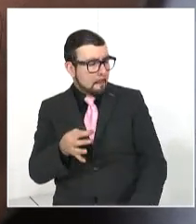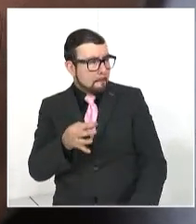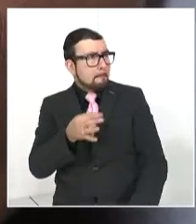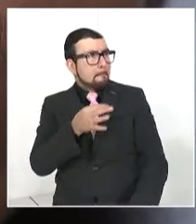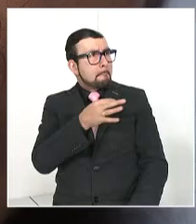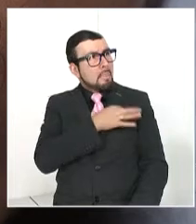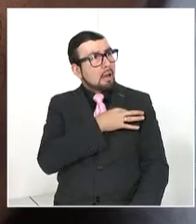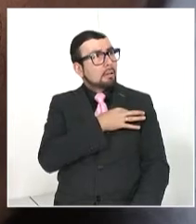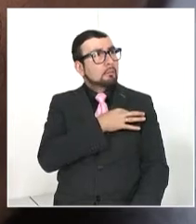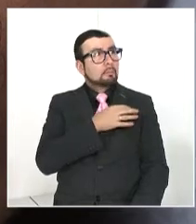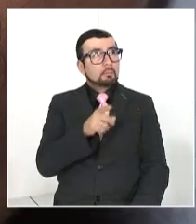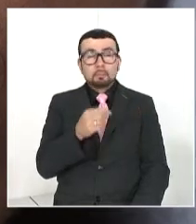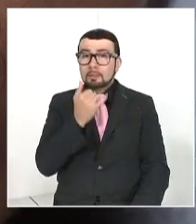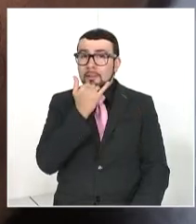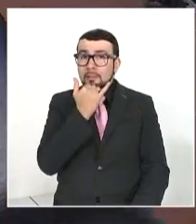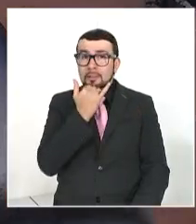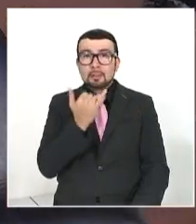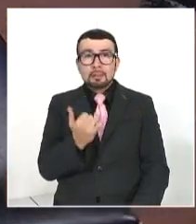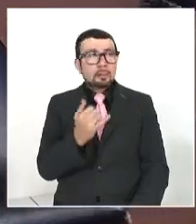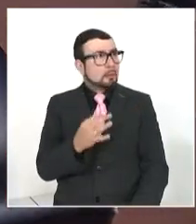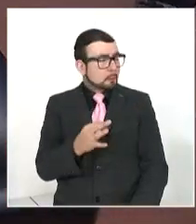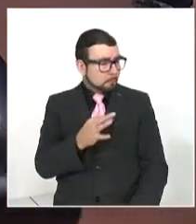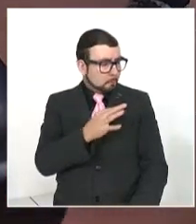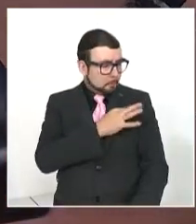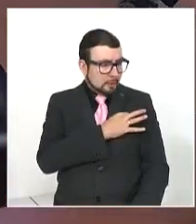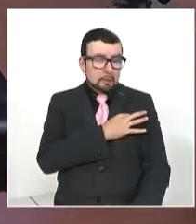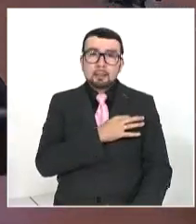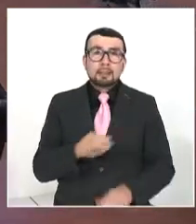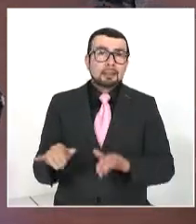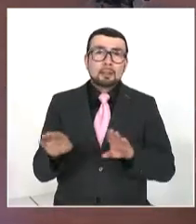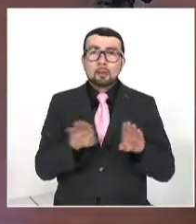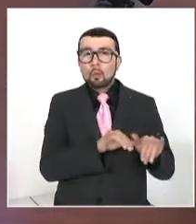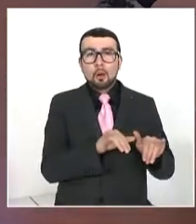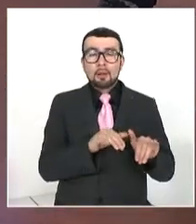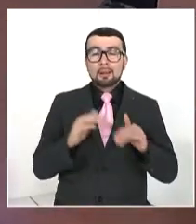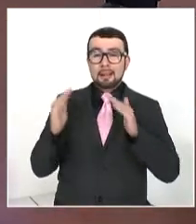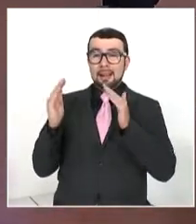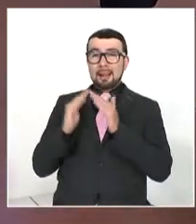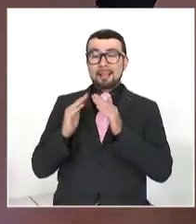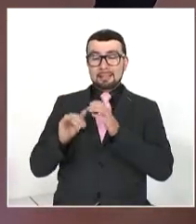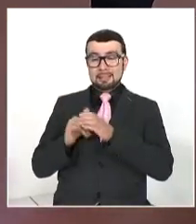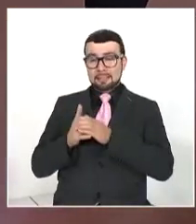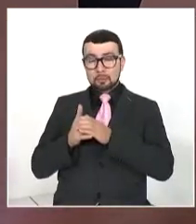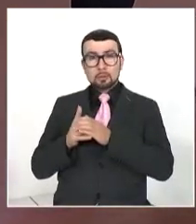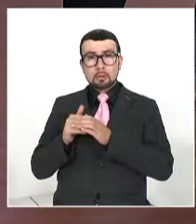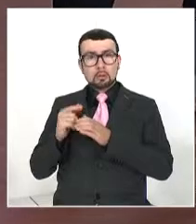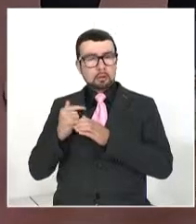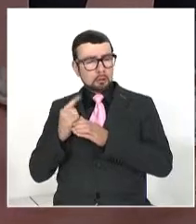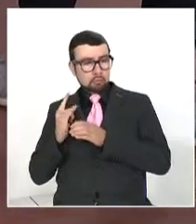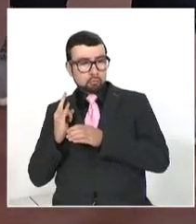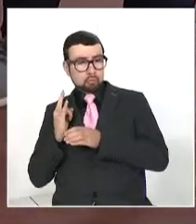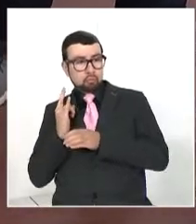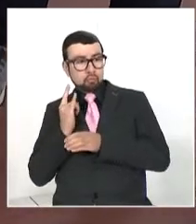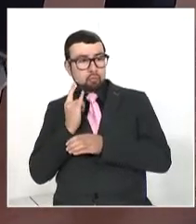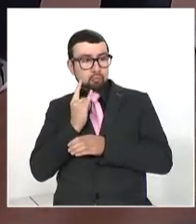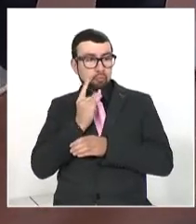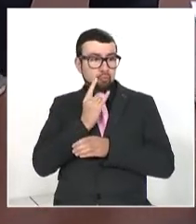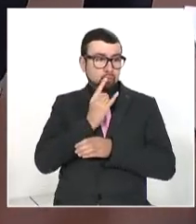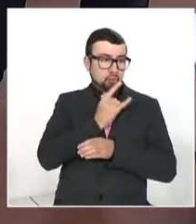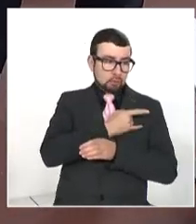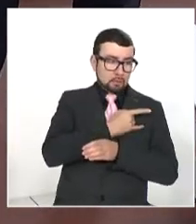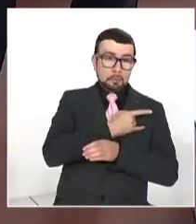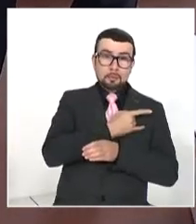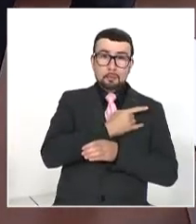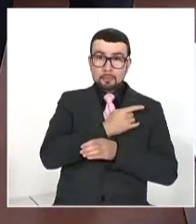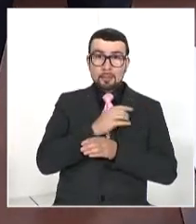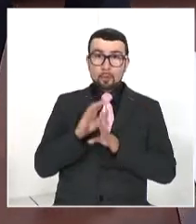introducirla tocamos, digamos que la casa de las células, y cuando tocamos la casa de las células y hacemos el giro, la estimulamos,